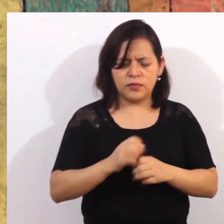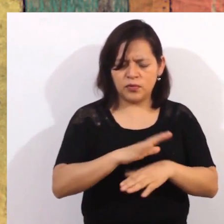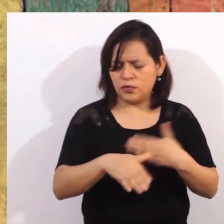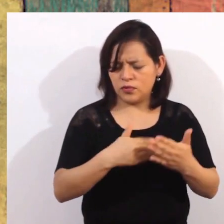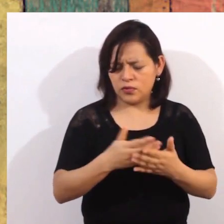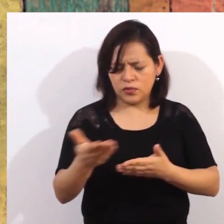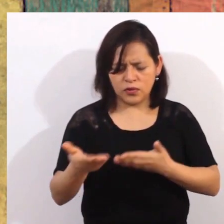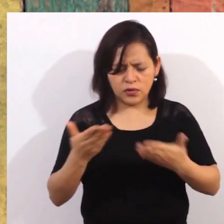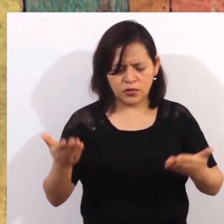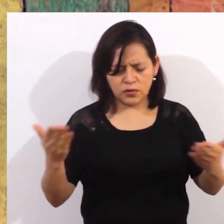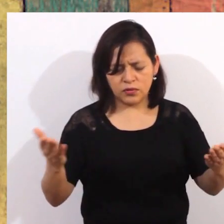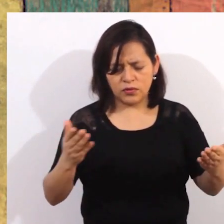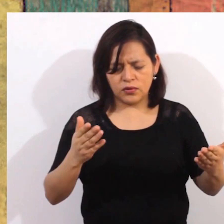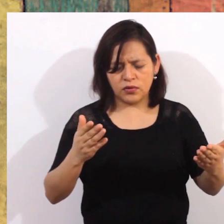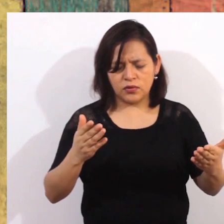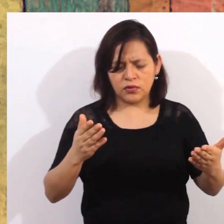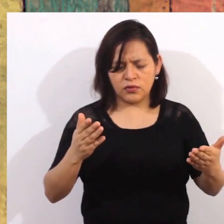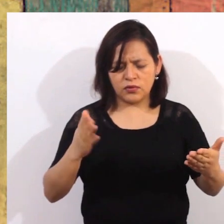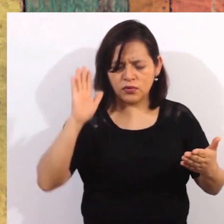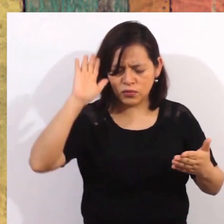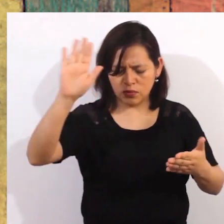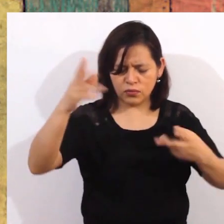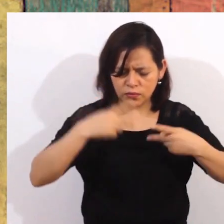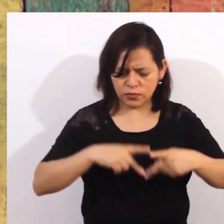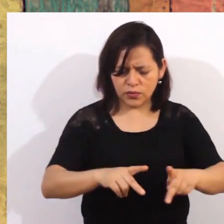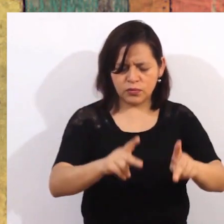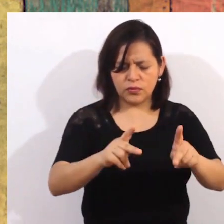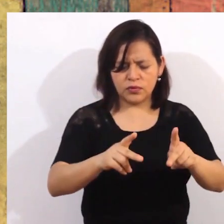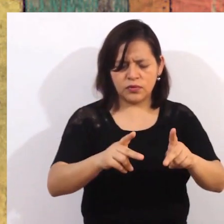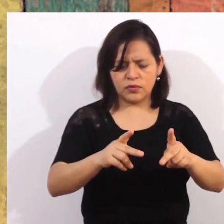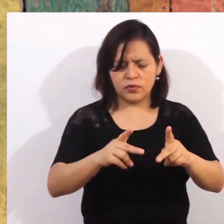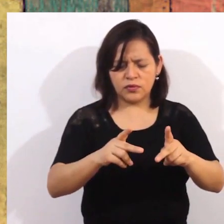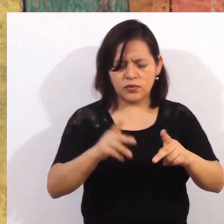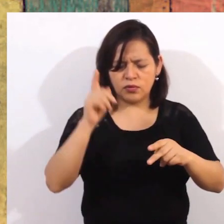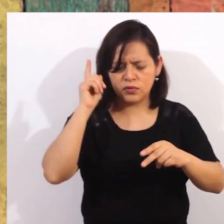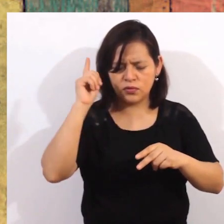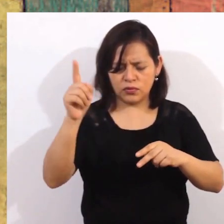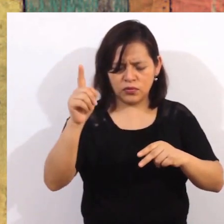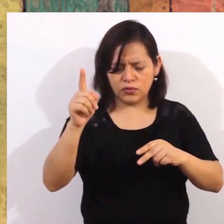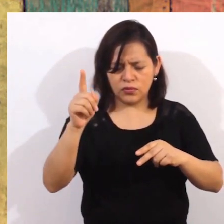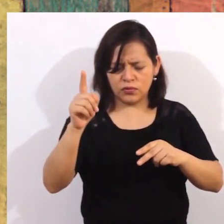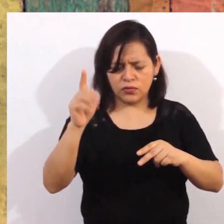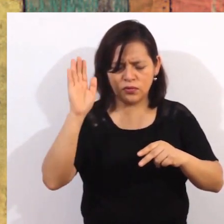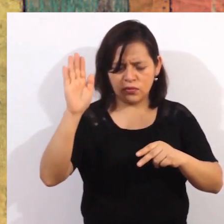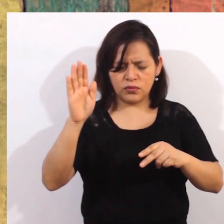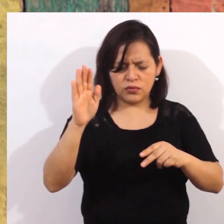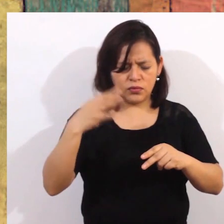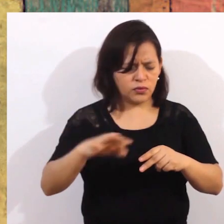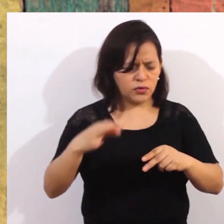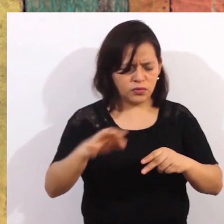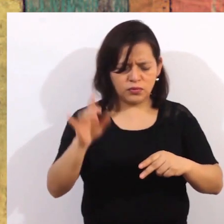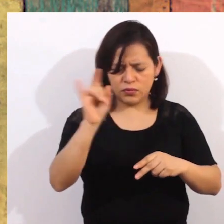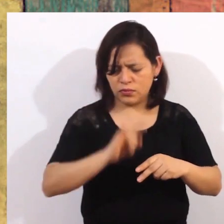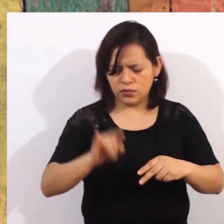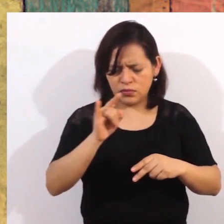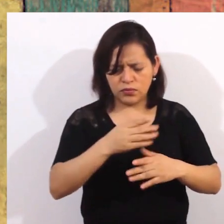dolor, Señor, han sido no solo permitidas por ti, también imaginamos que has ido poniendo venda tras venda para sanar esas